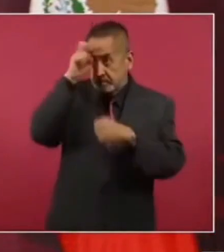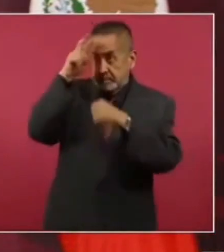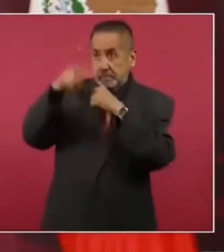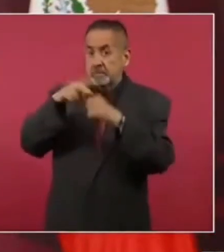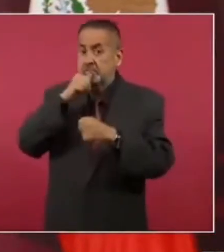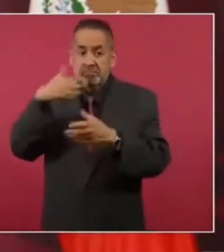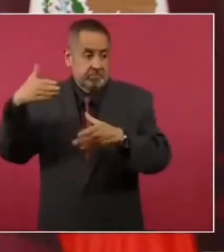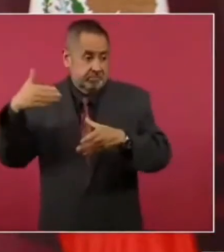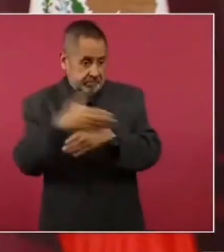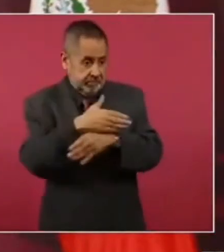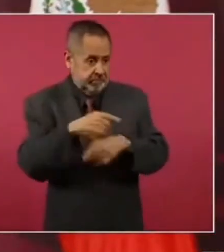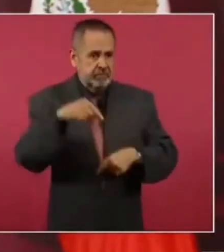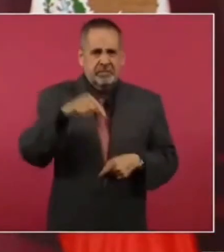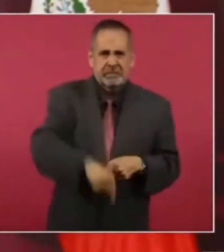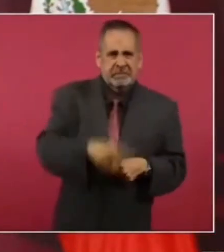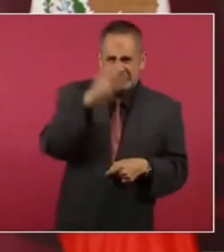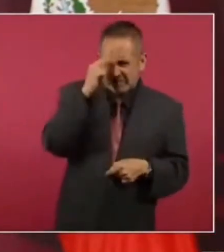europeos